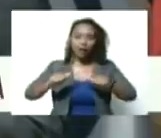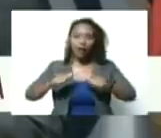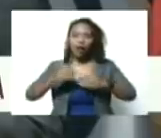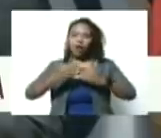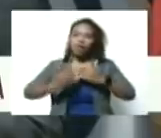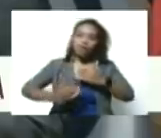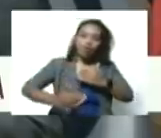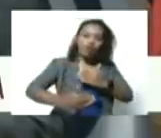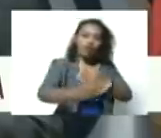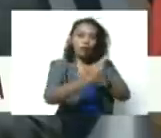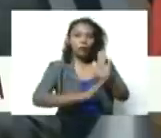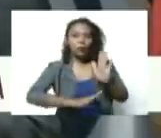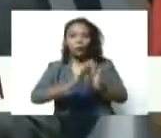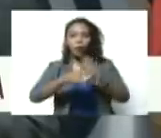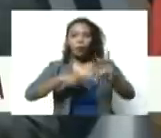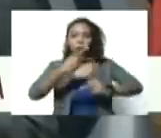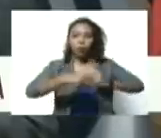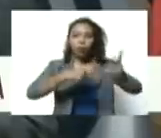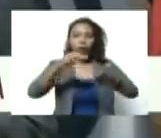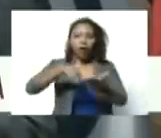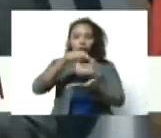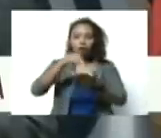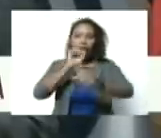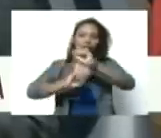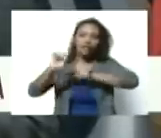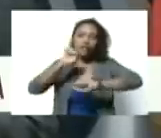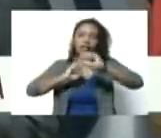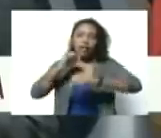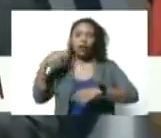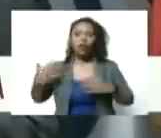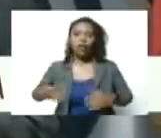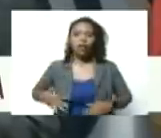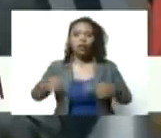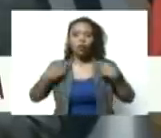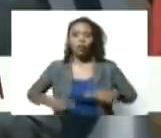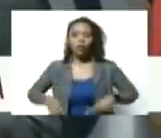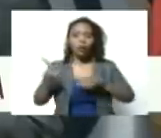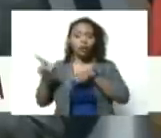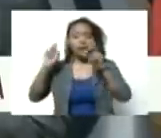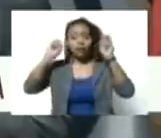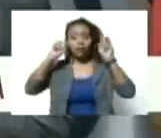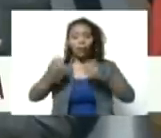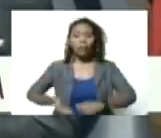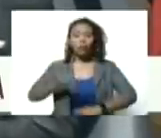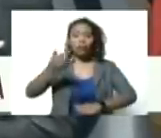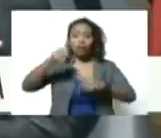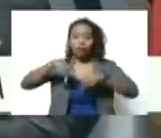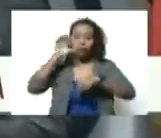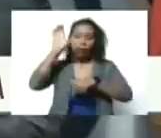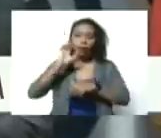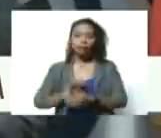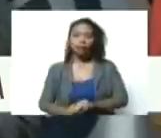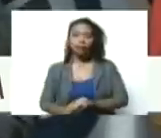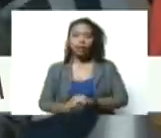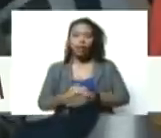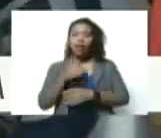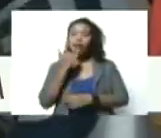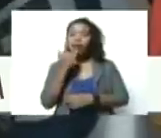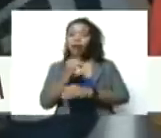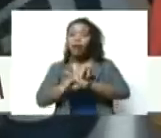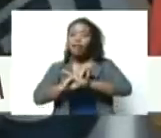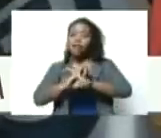avanzar en la producción nacional y la defensa de los derechos humanos de este sector vital para el país. Y ya para